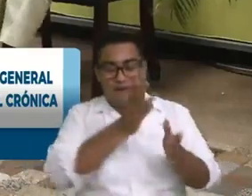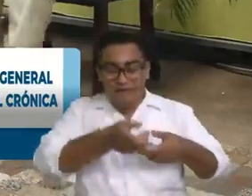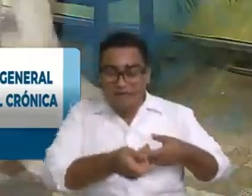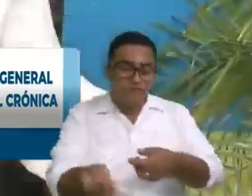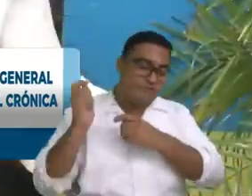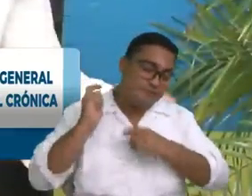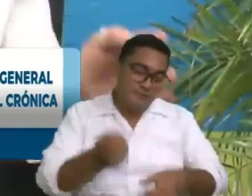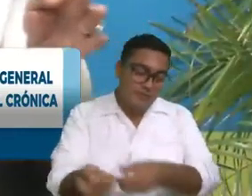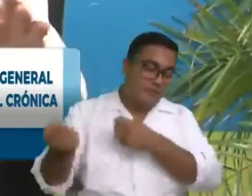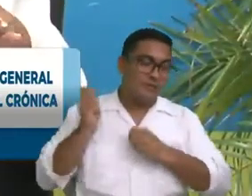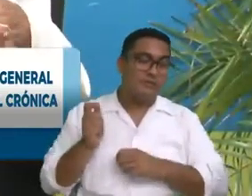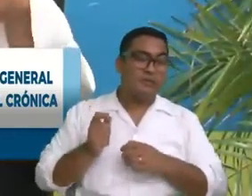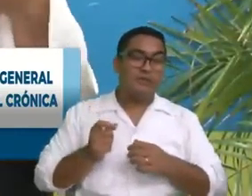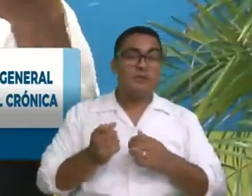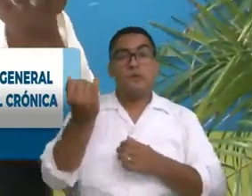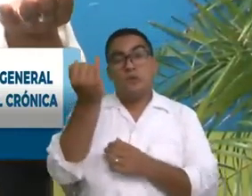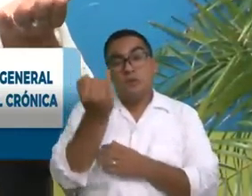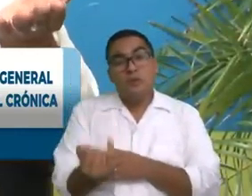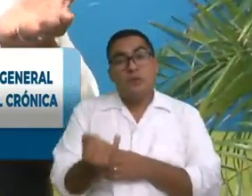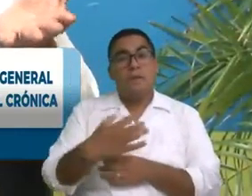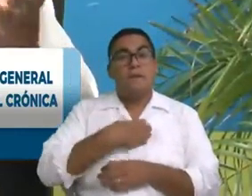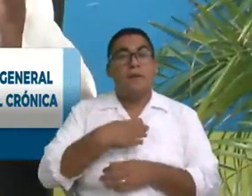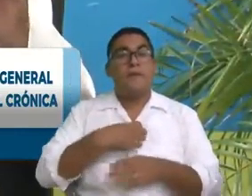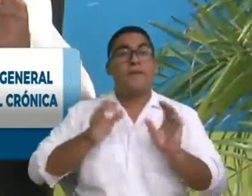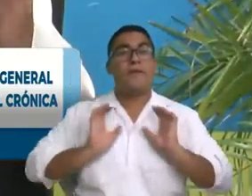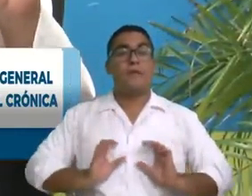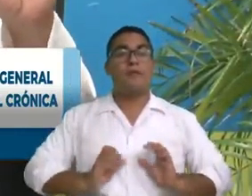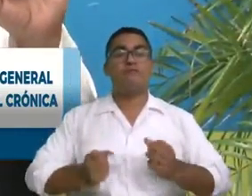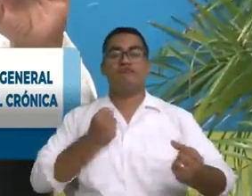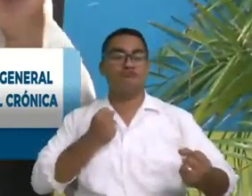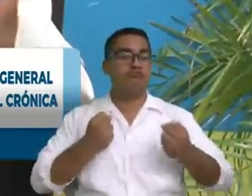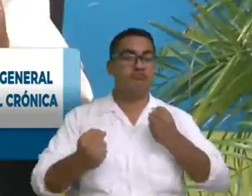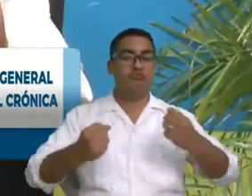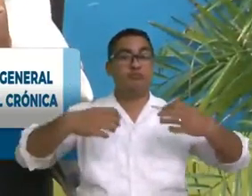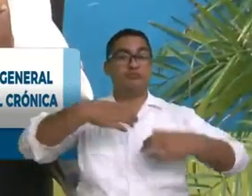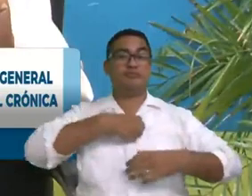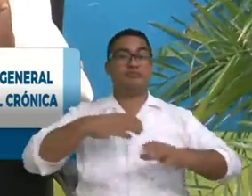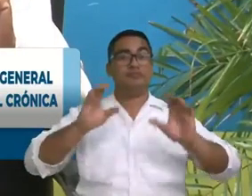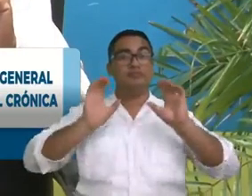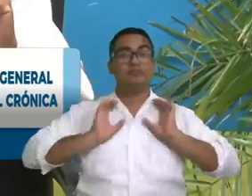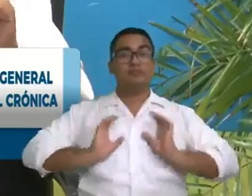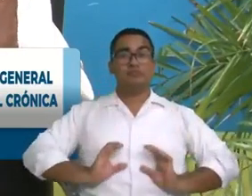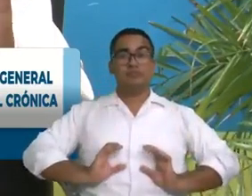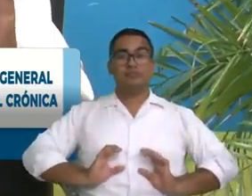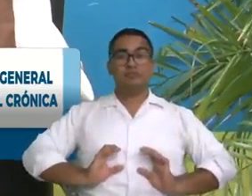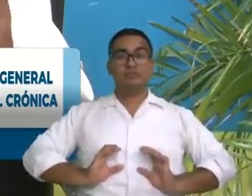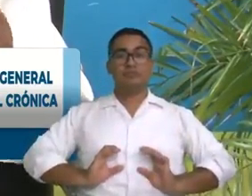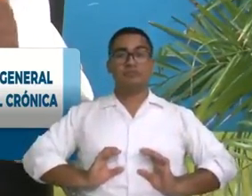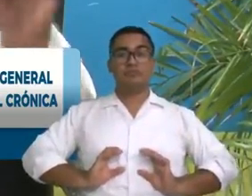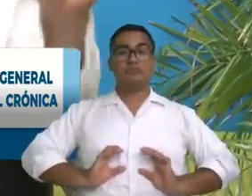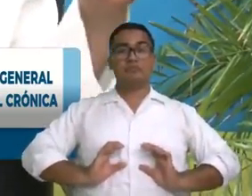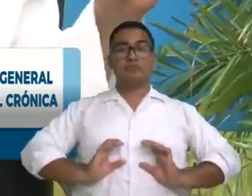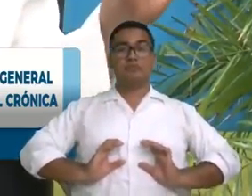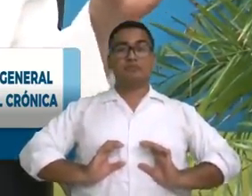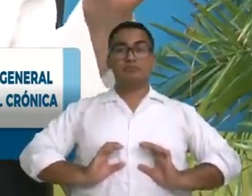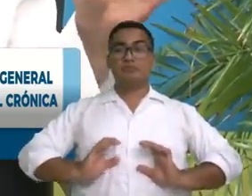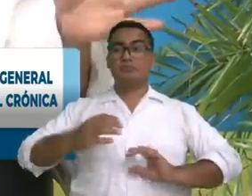gordos, ¿verdad? Porque dependiendo de la actividad física que vaya a hacer, ¿verdad? La actividad física